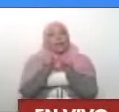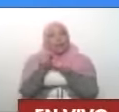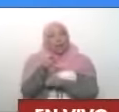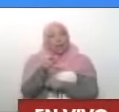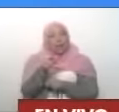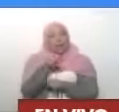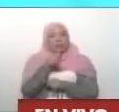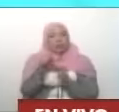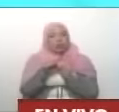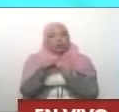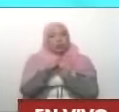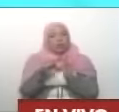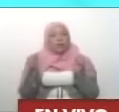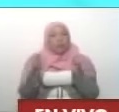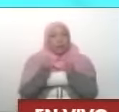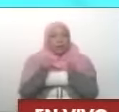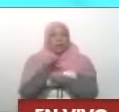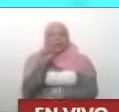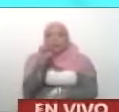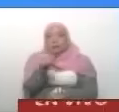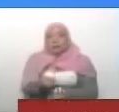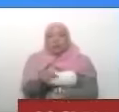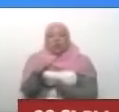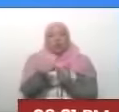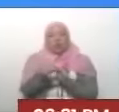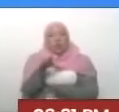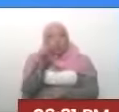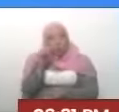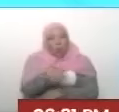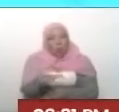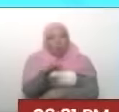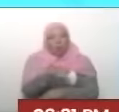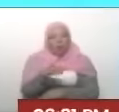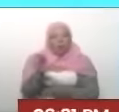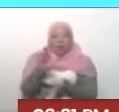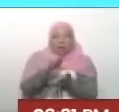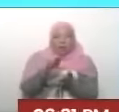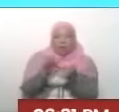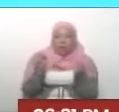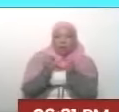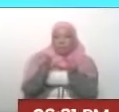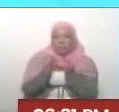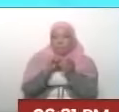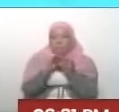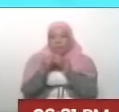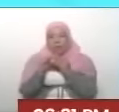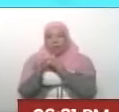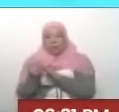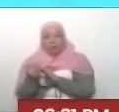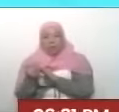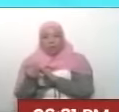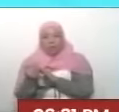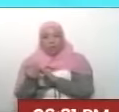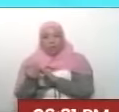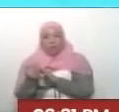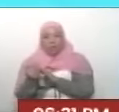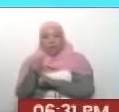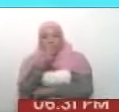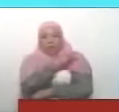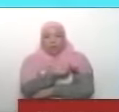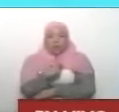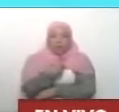Mérida? Correcto, presidente, en Mérida. ¿Qué parte de Mérida, chico? En la capital. En la capital. ¿Dónde naciste? En el